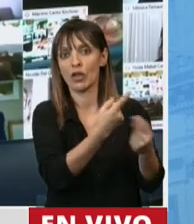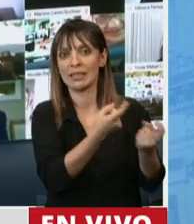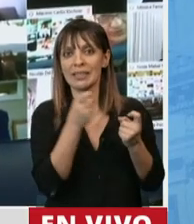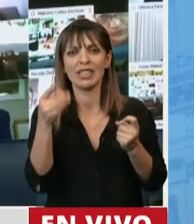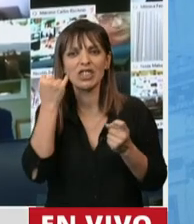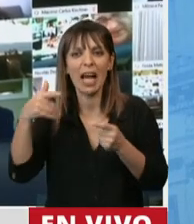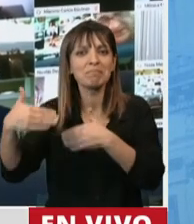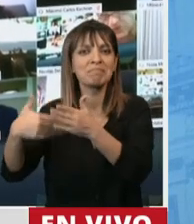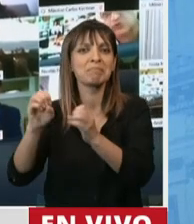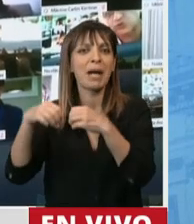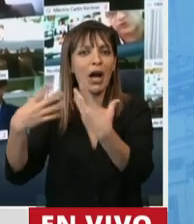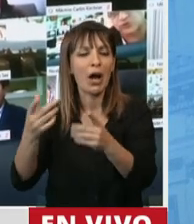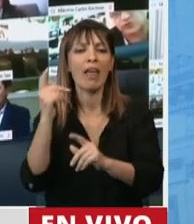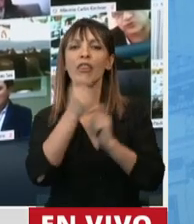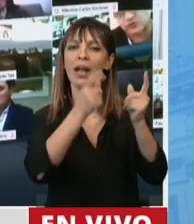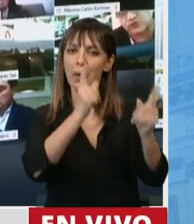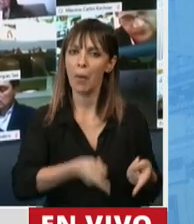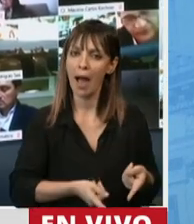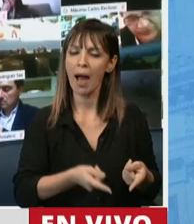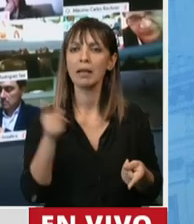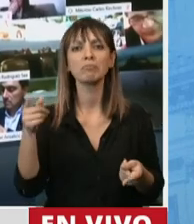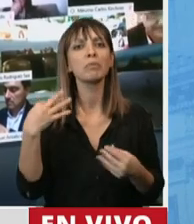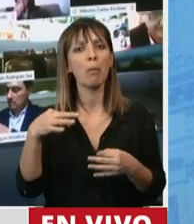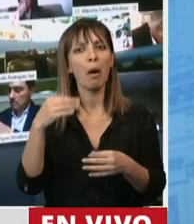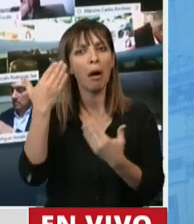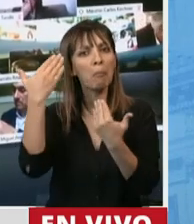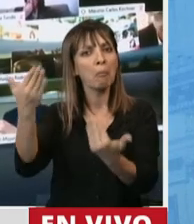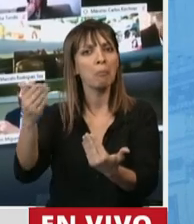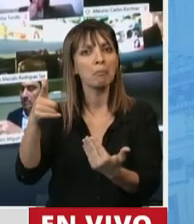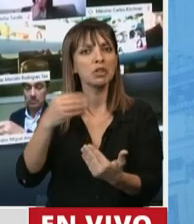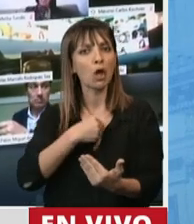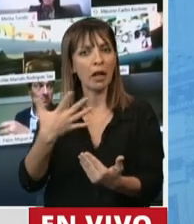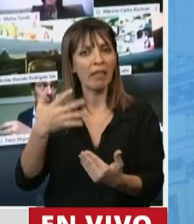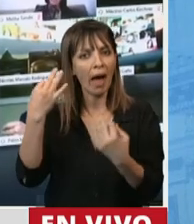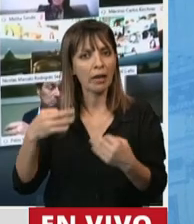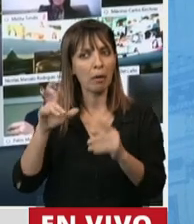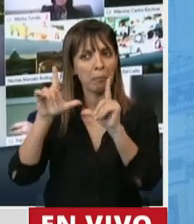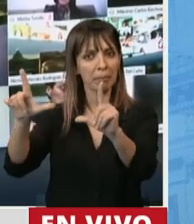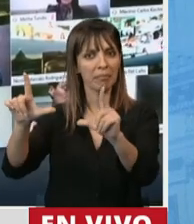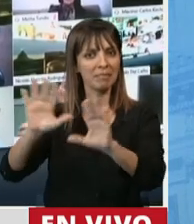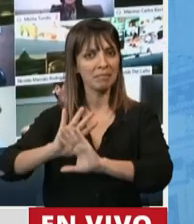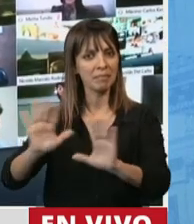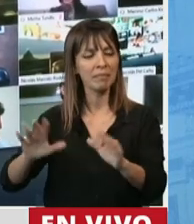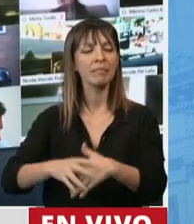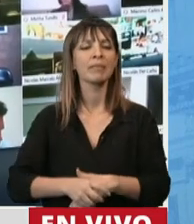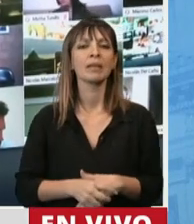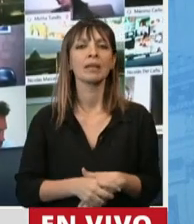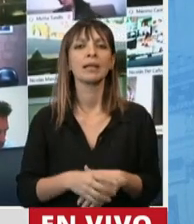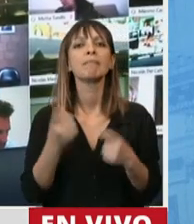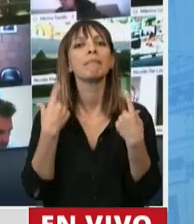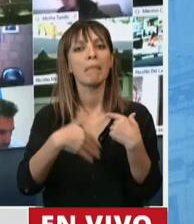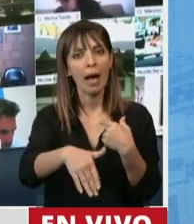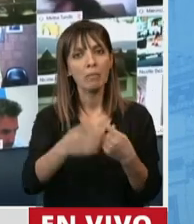solidarios destacados de la Argentina. Vamos a necesitar, señor presidente, muchos